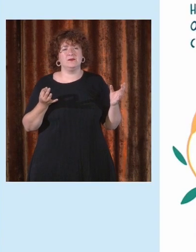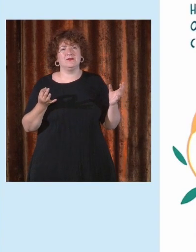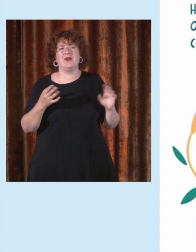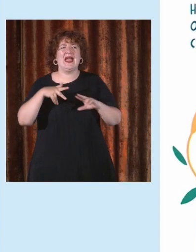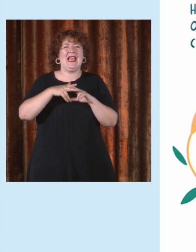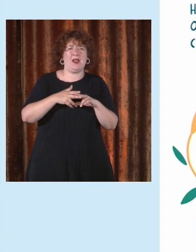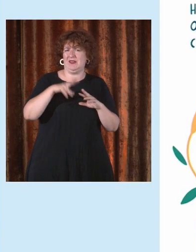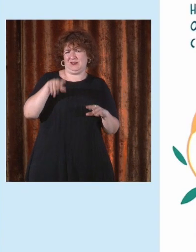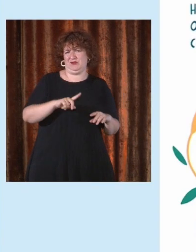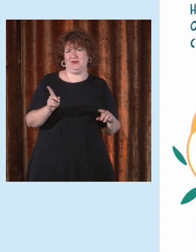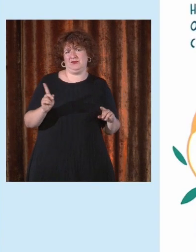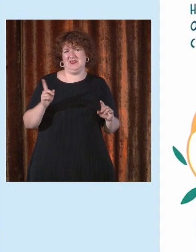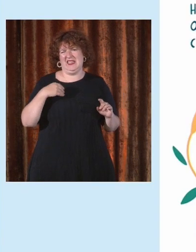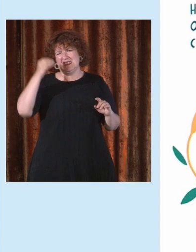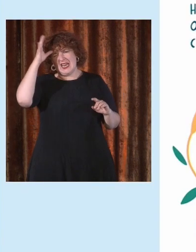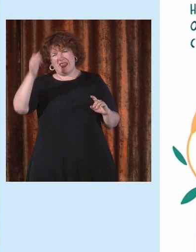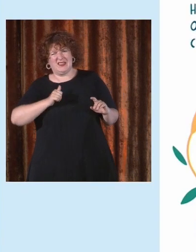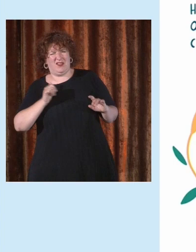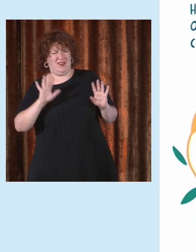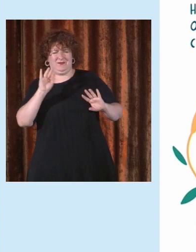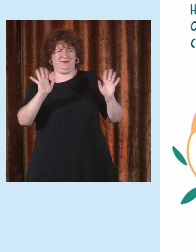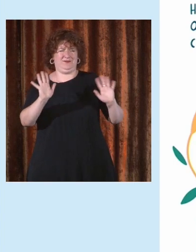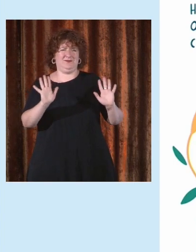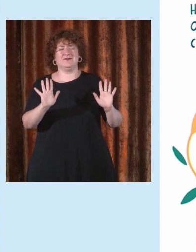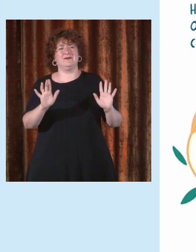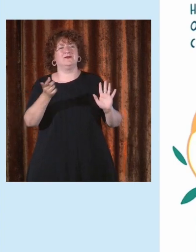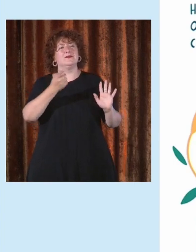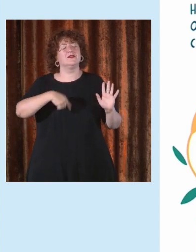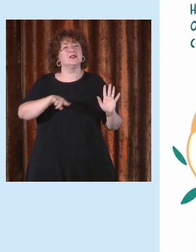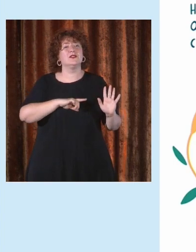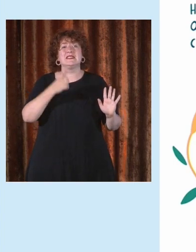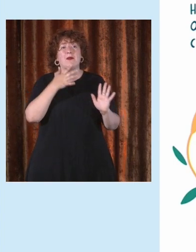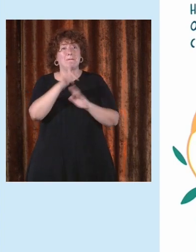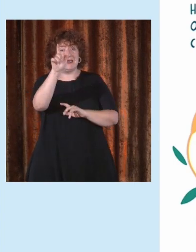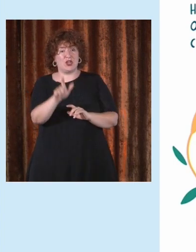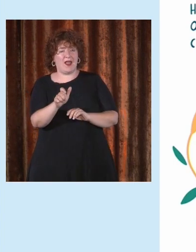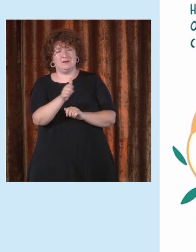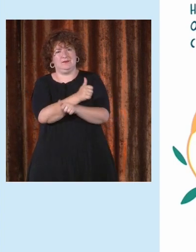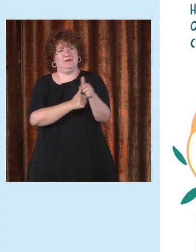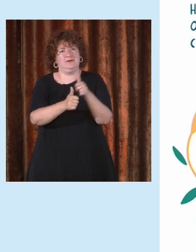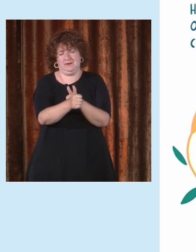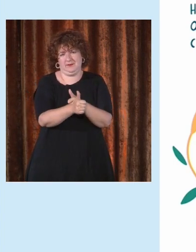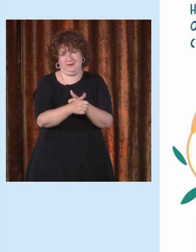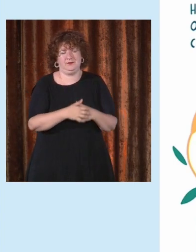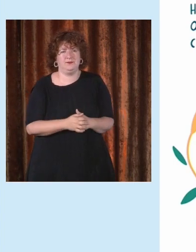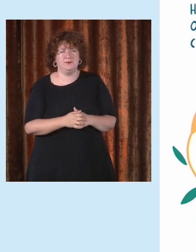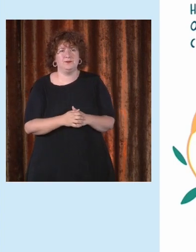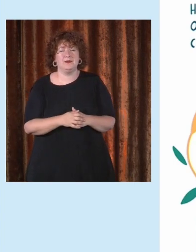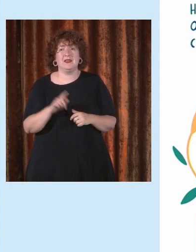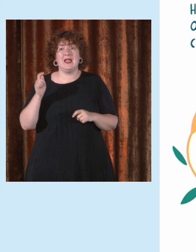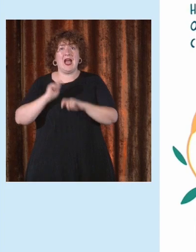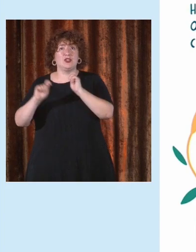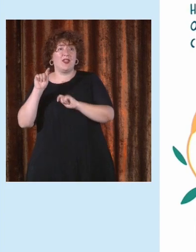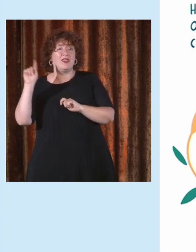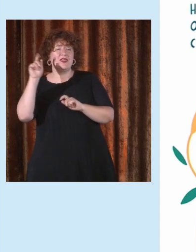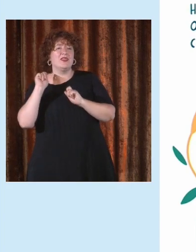herramientas, ni de inteligencia artificial, ni cosas de estas, sino poner a la persona en el centro, en dotar a las entidades de herramientas que les ayuden